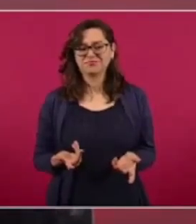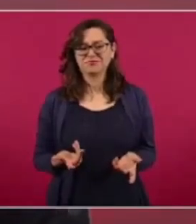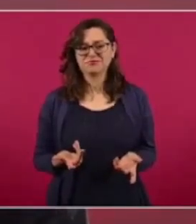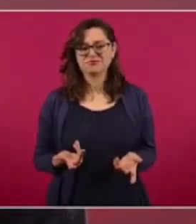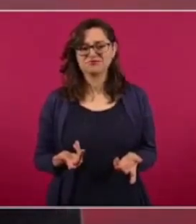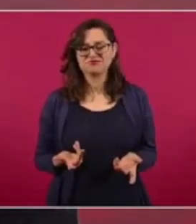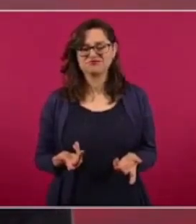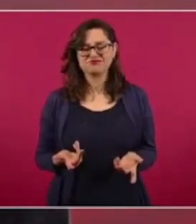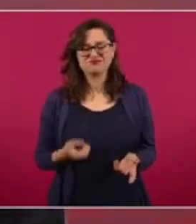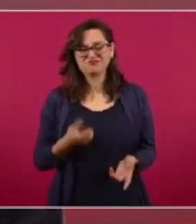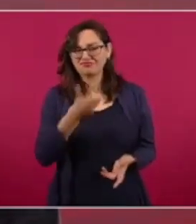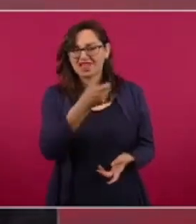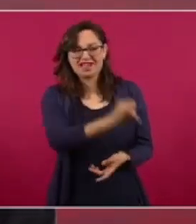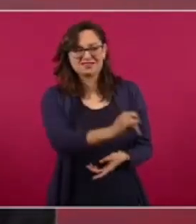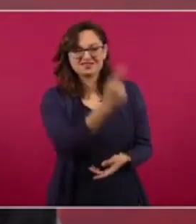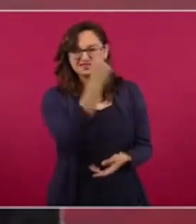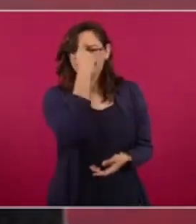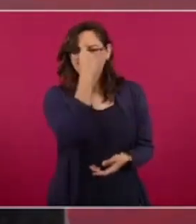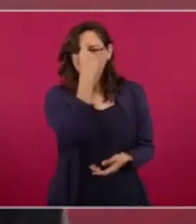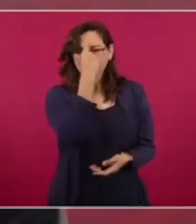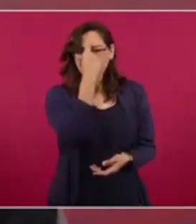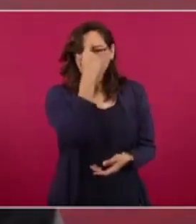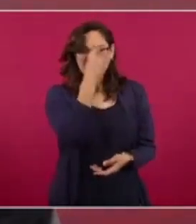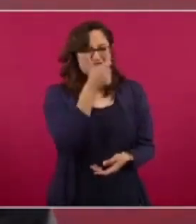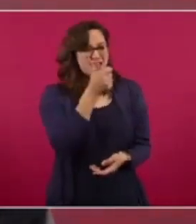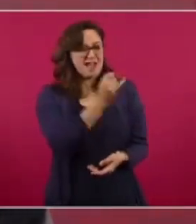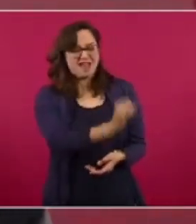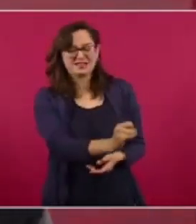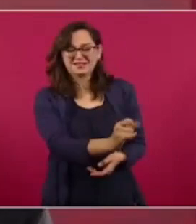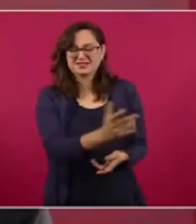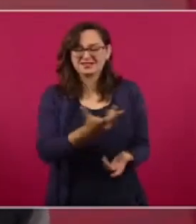personas así o de